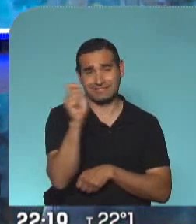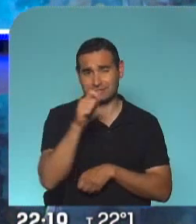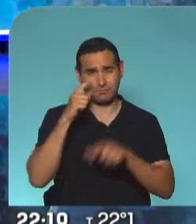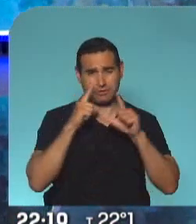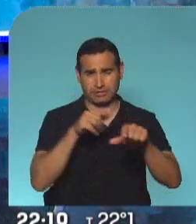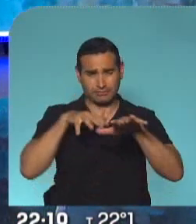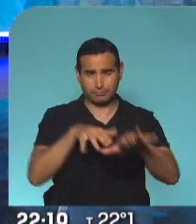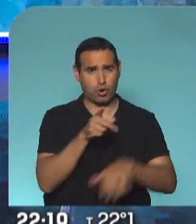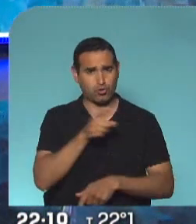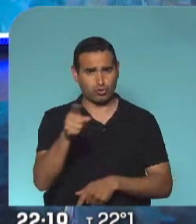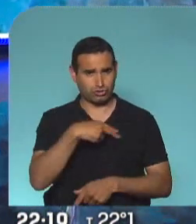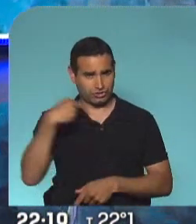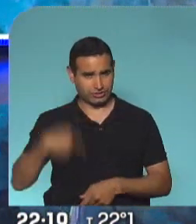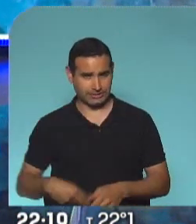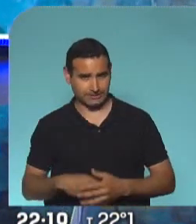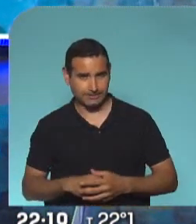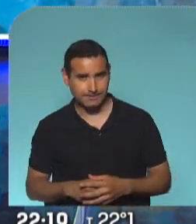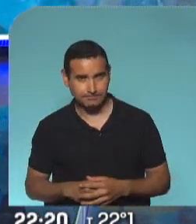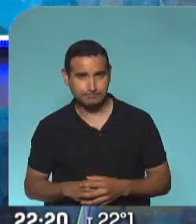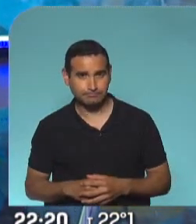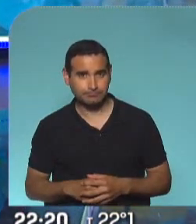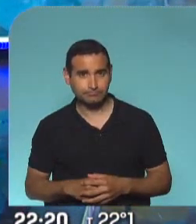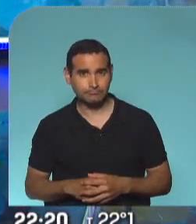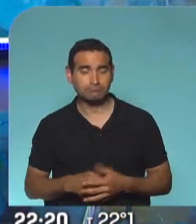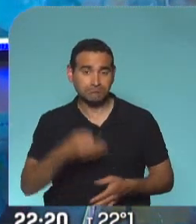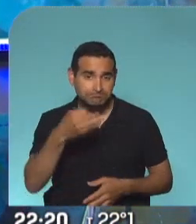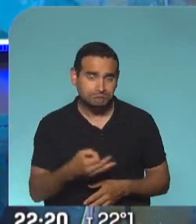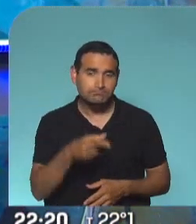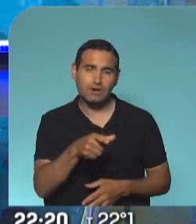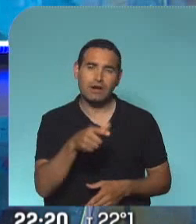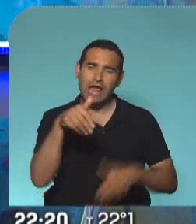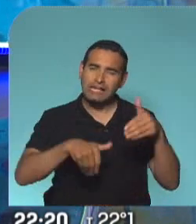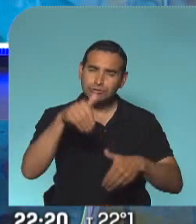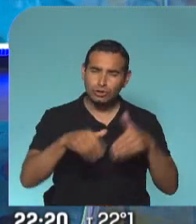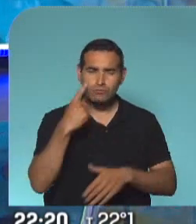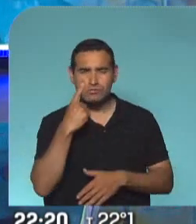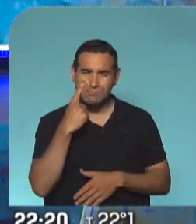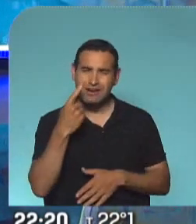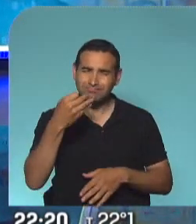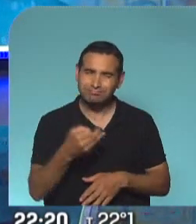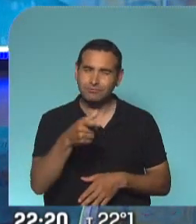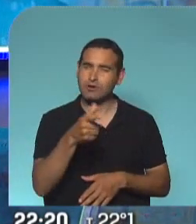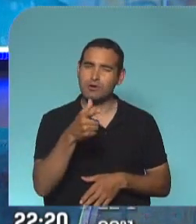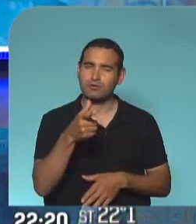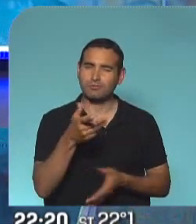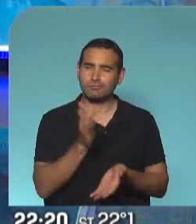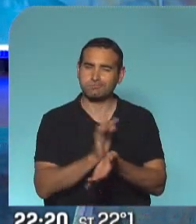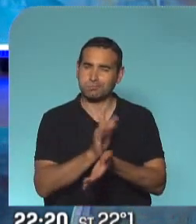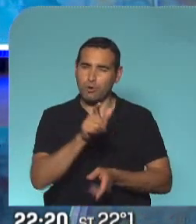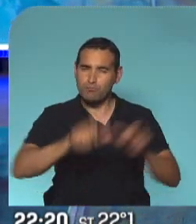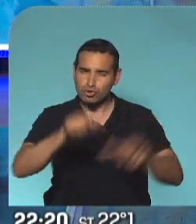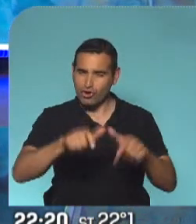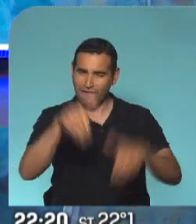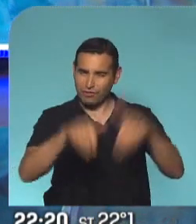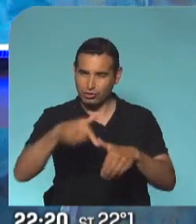protestas contra China. Fueron en realidad más que elecciones municipales un referéndum sobre el